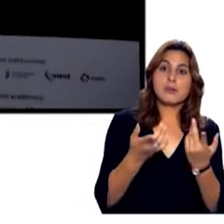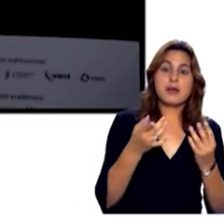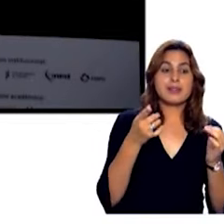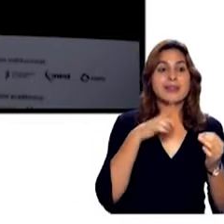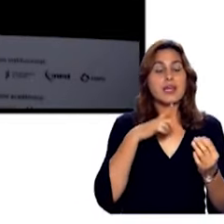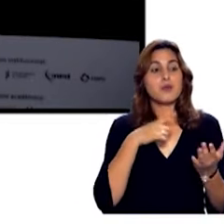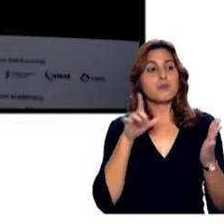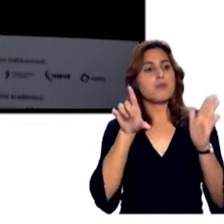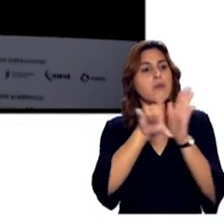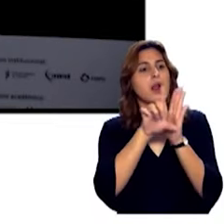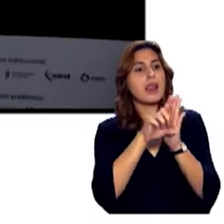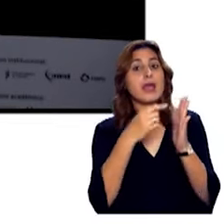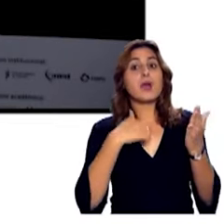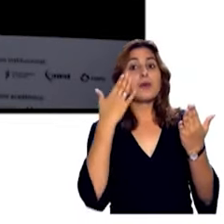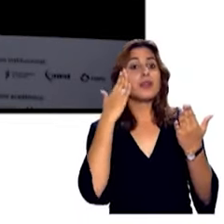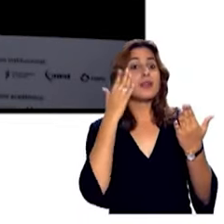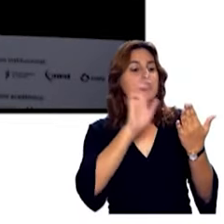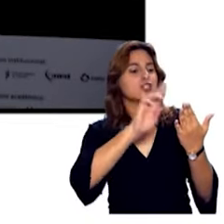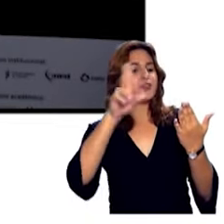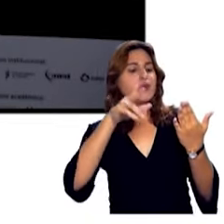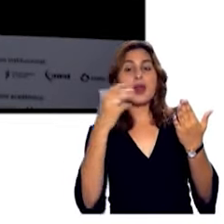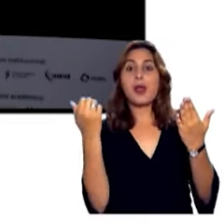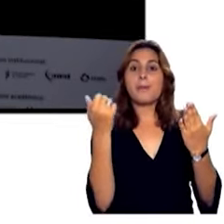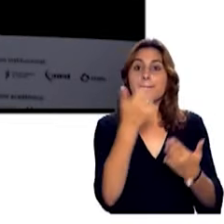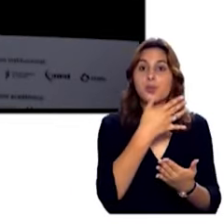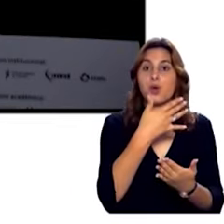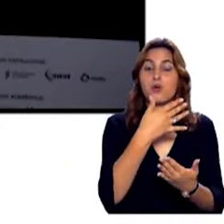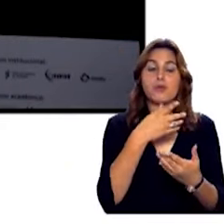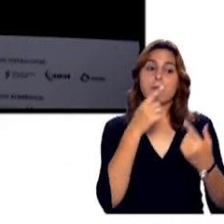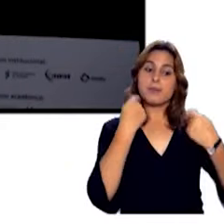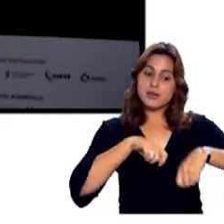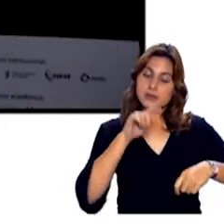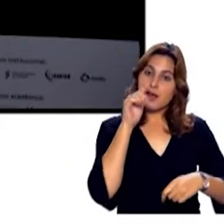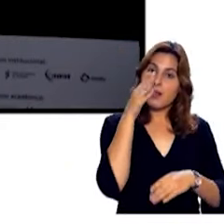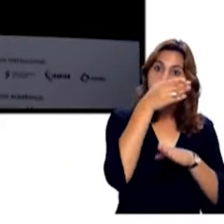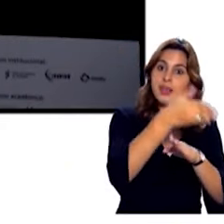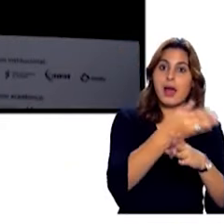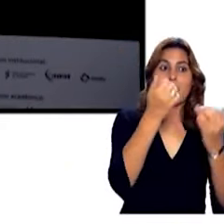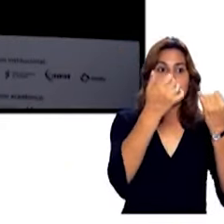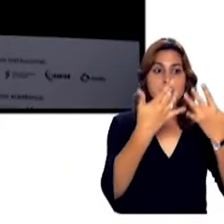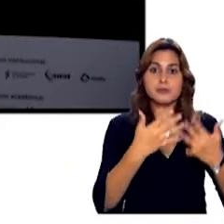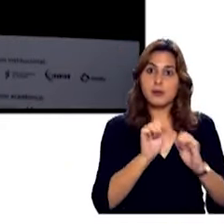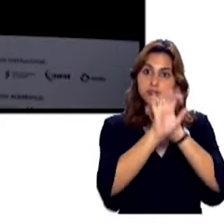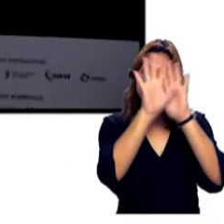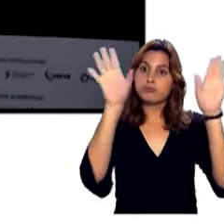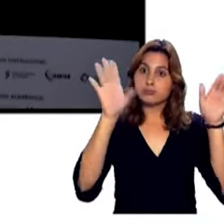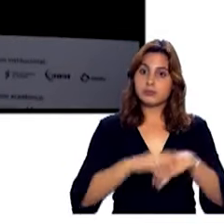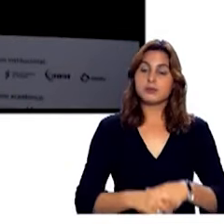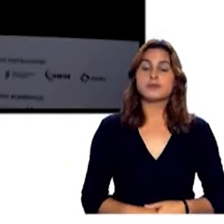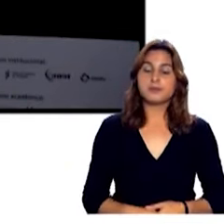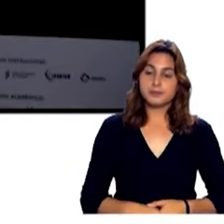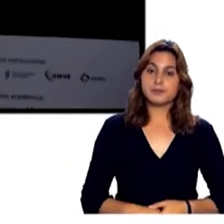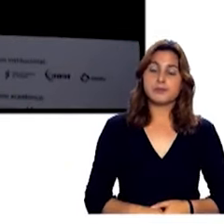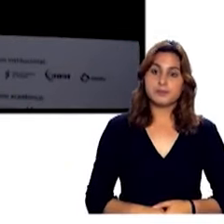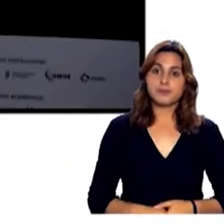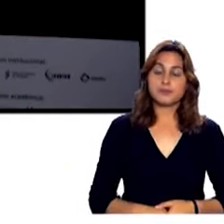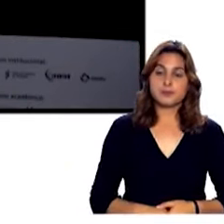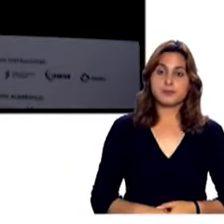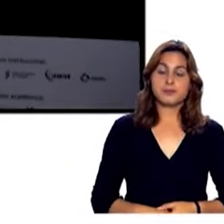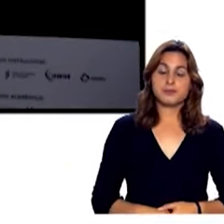principio de seguridad jurídica que es principio esencial funcionamiento un sistema